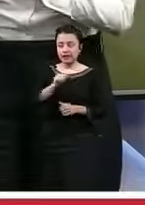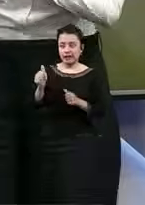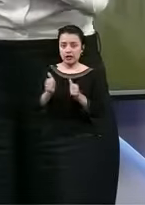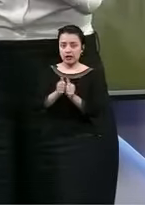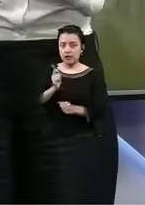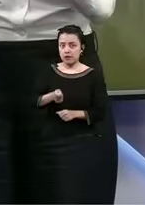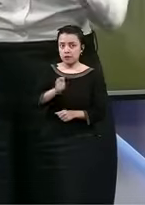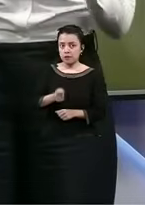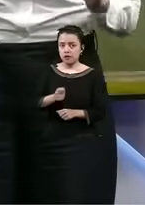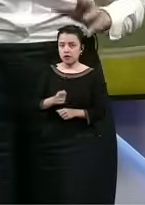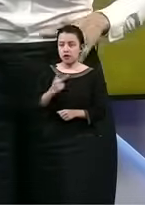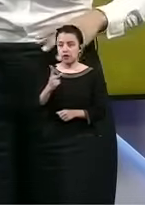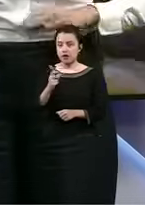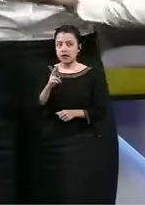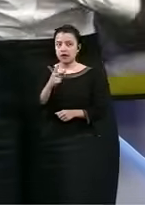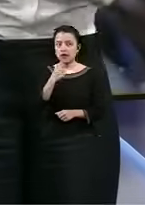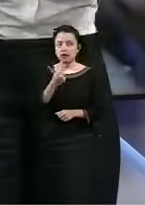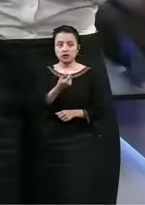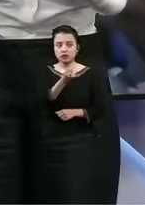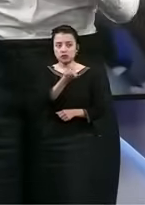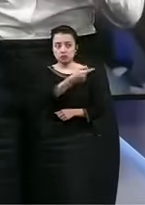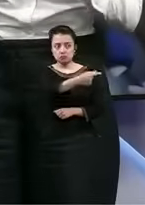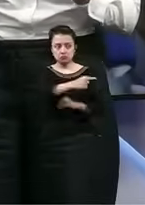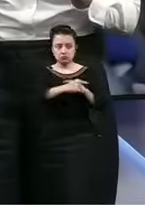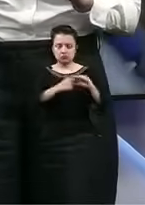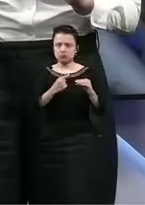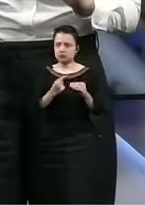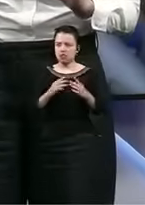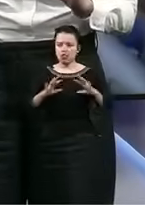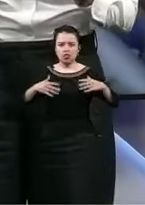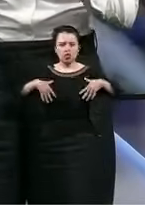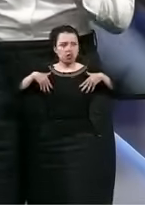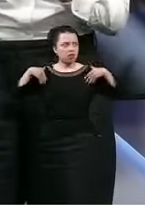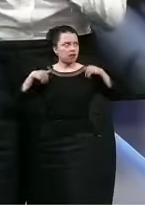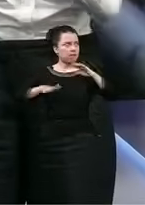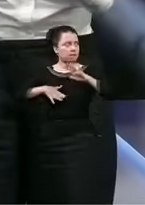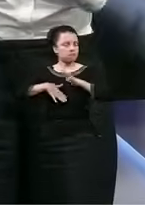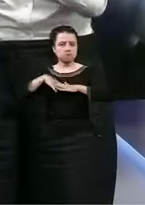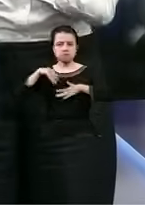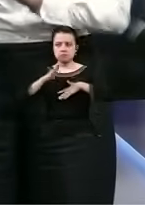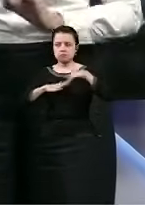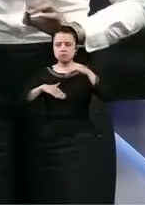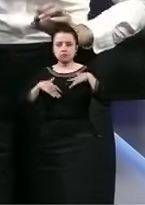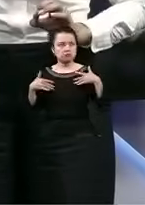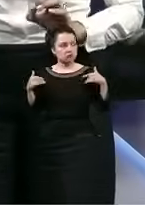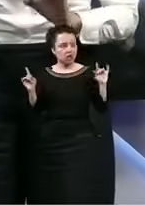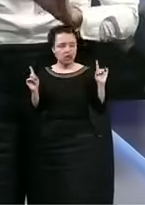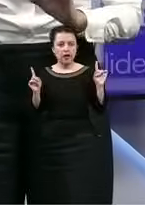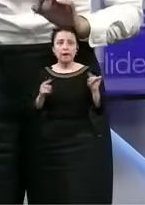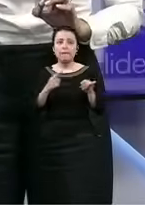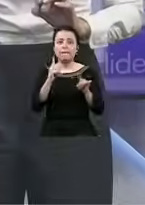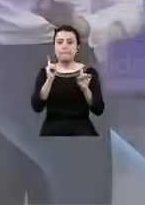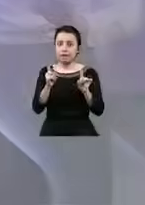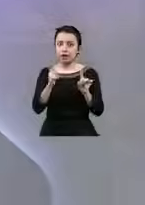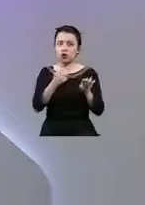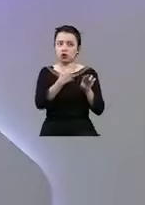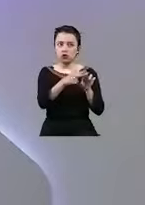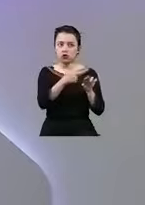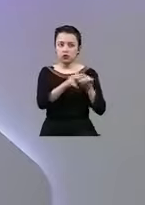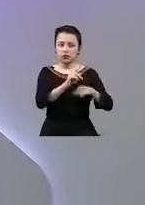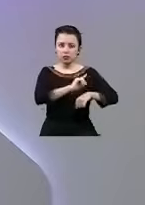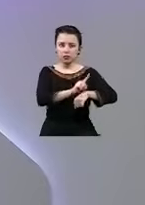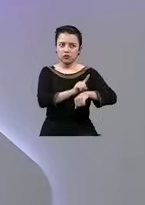ella no había recibido esos dineros, que ella no tenía ni idea de estos contratos. Y en los últimos minutos, Juan Diego, conocimos que justamente